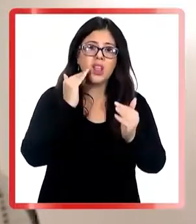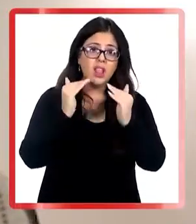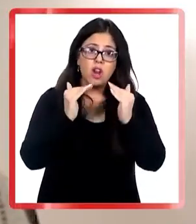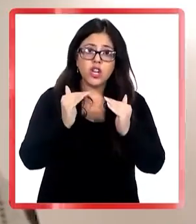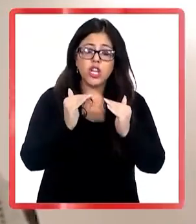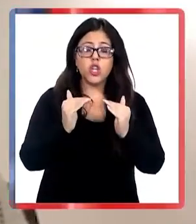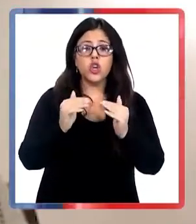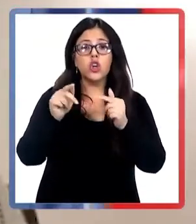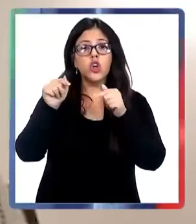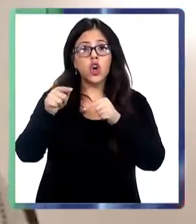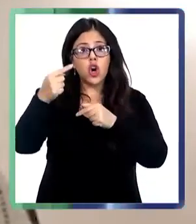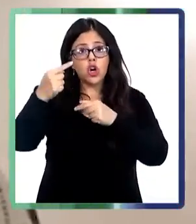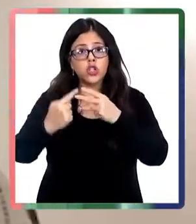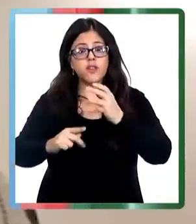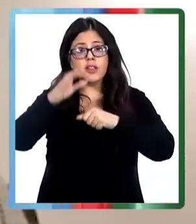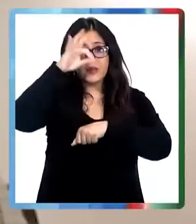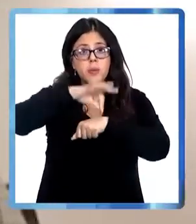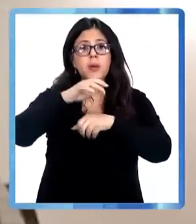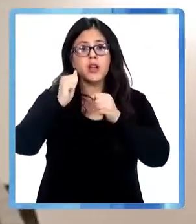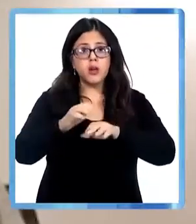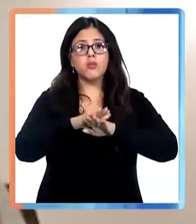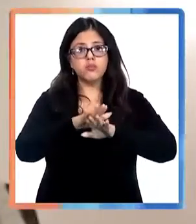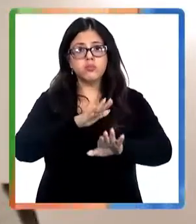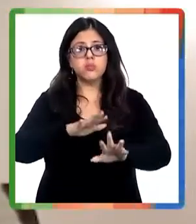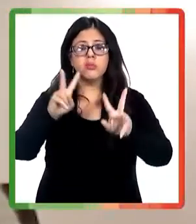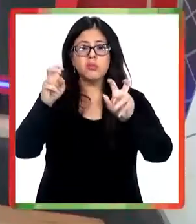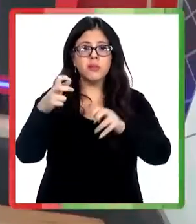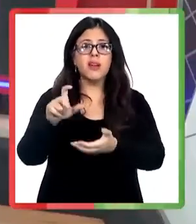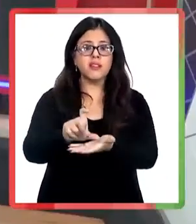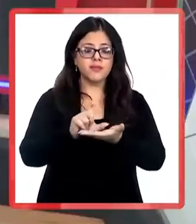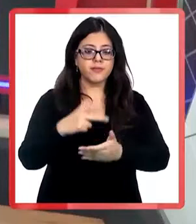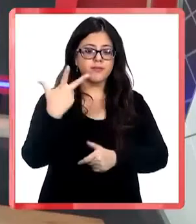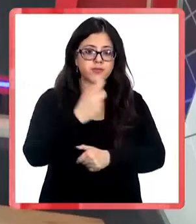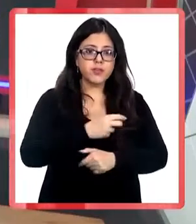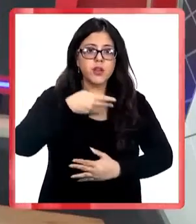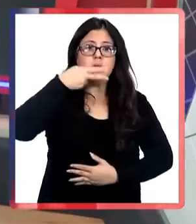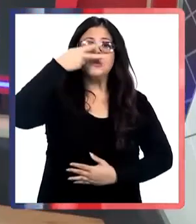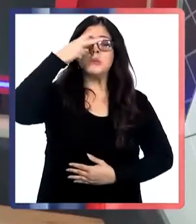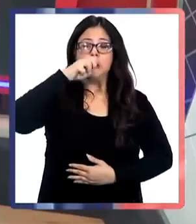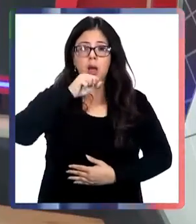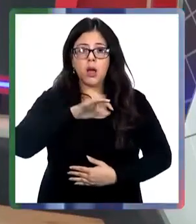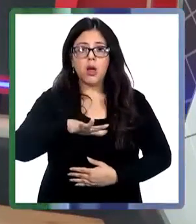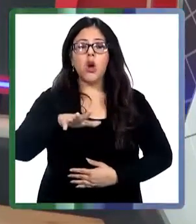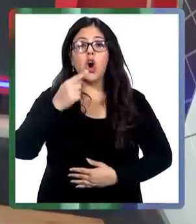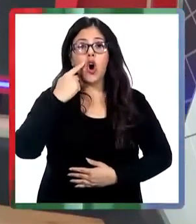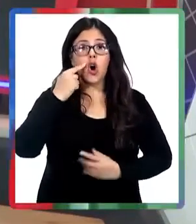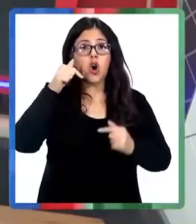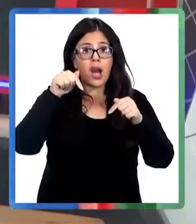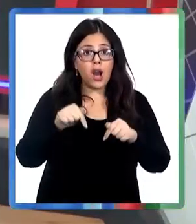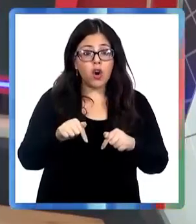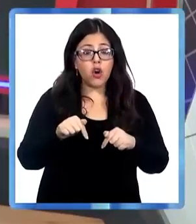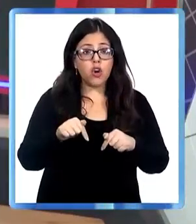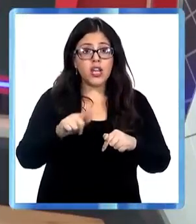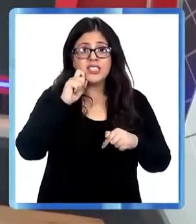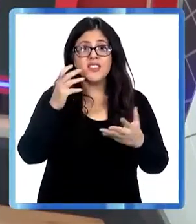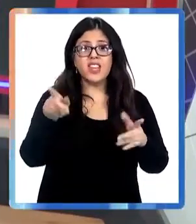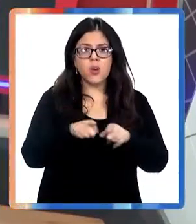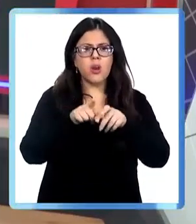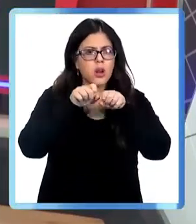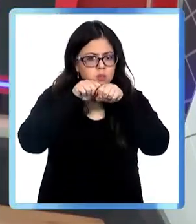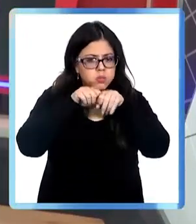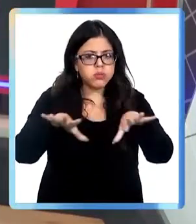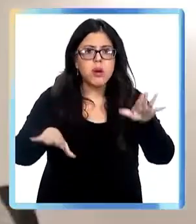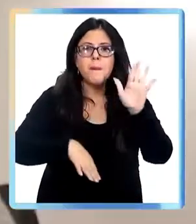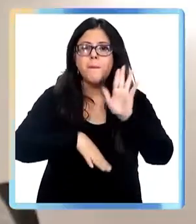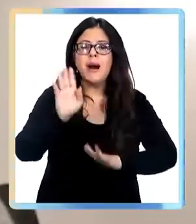infantil. También hay otras patologías prevenibles a través de la vacunación respiratoria, que sabemos en este momento son las que más